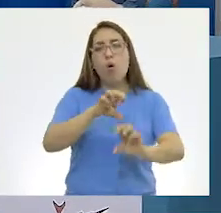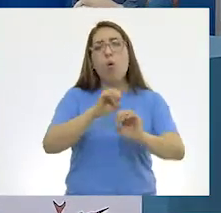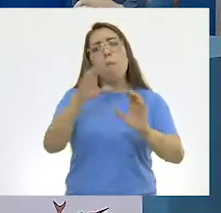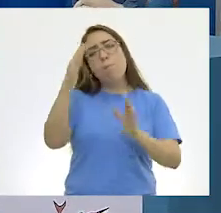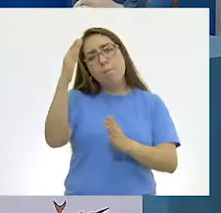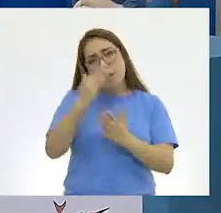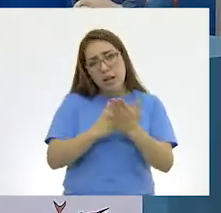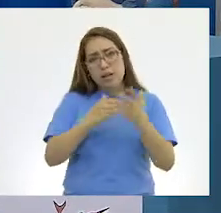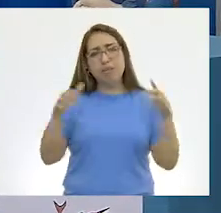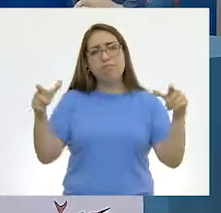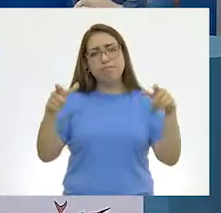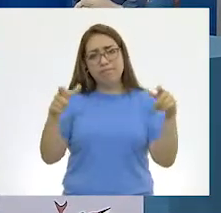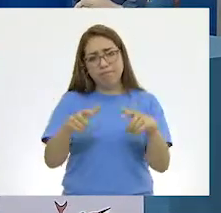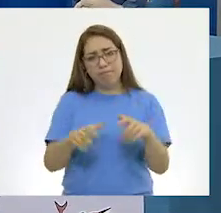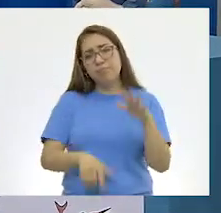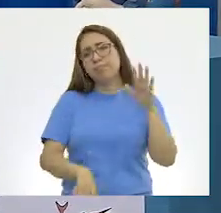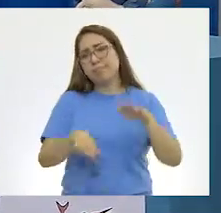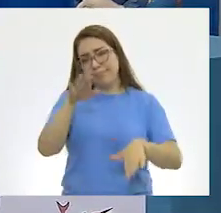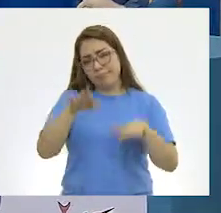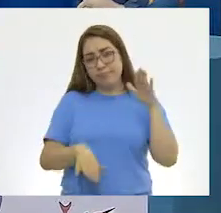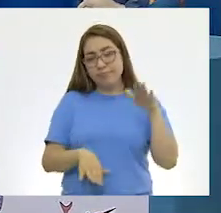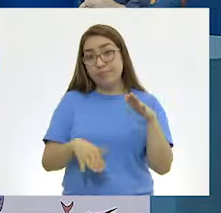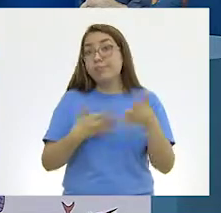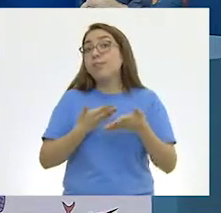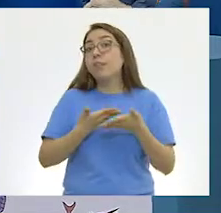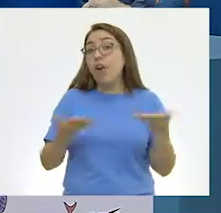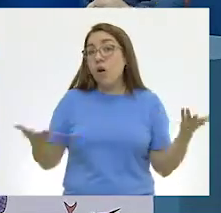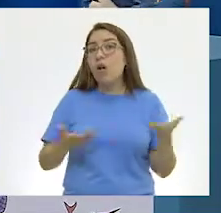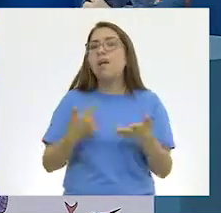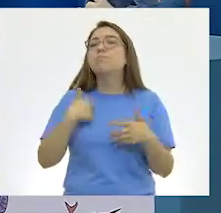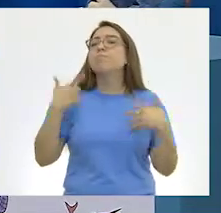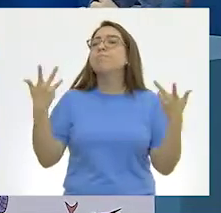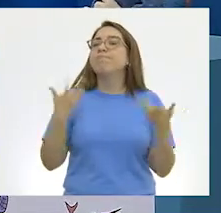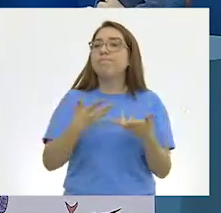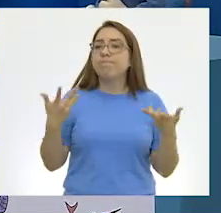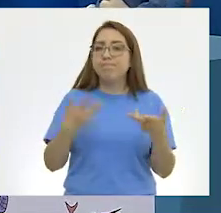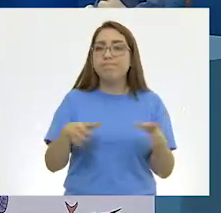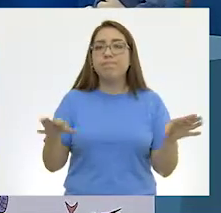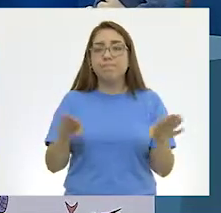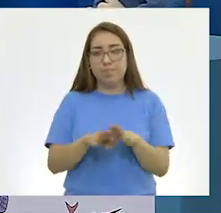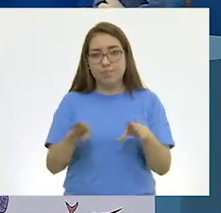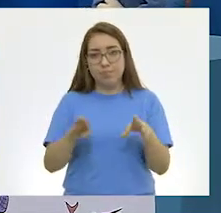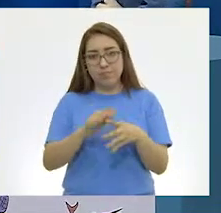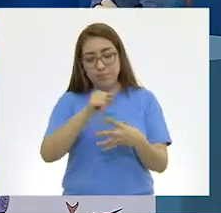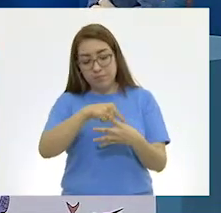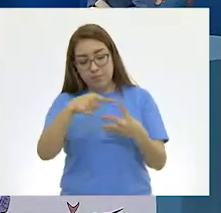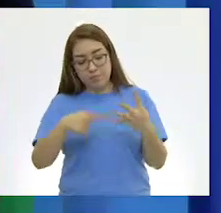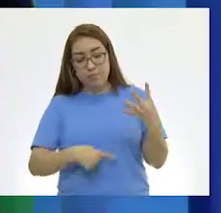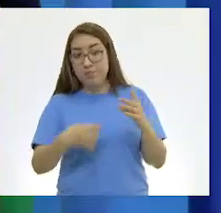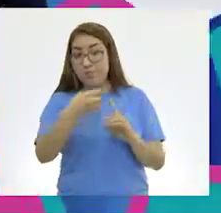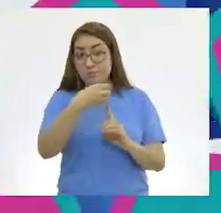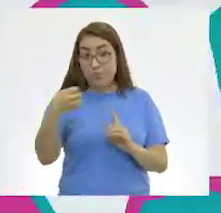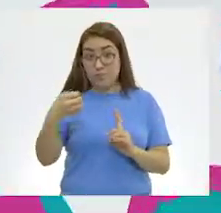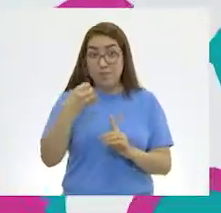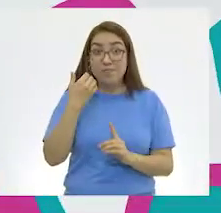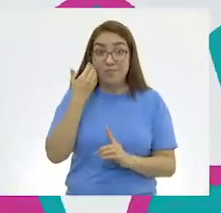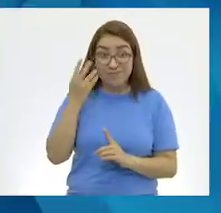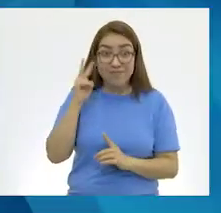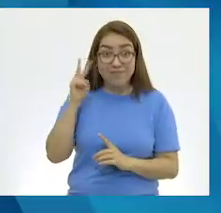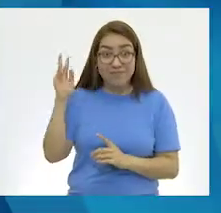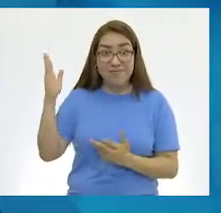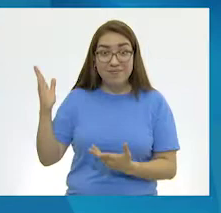elementos. Bueno, ahora voy a hacer una especie de índice con estos conceptos. ¿Quieren verlo? Sí, maestra,